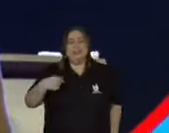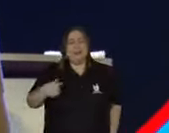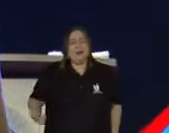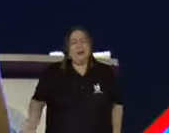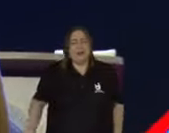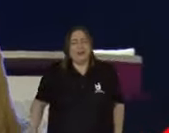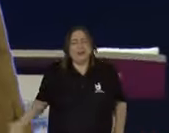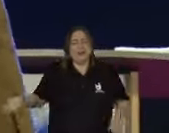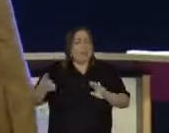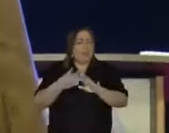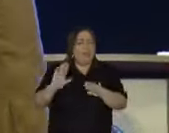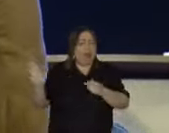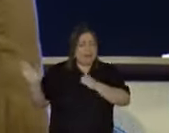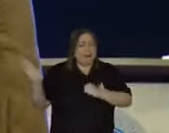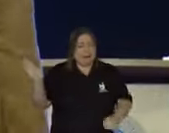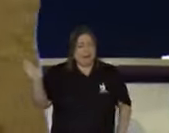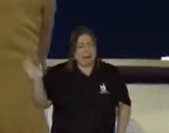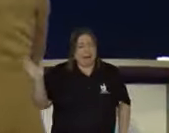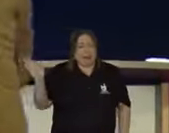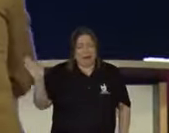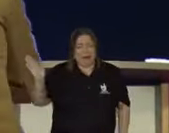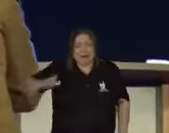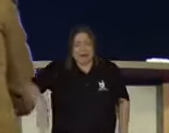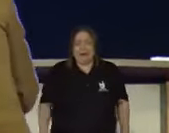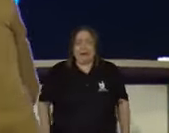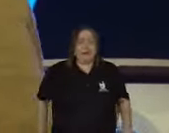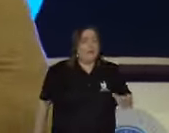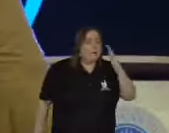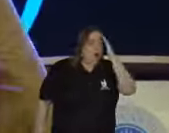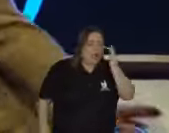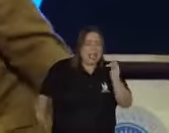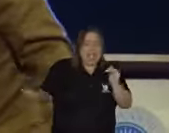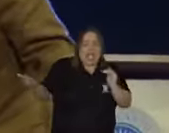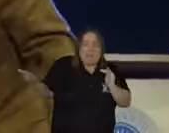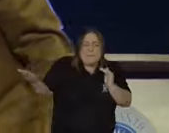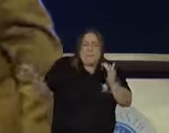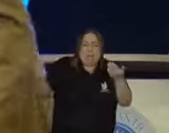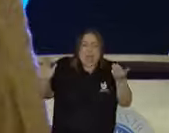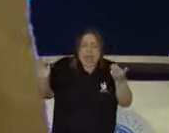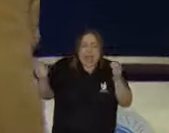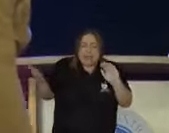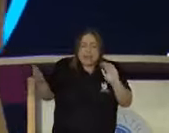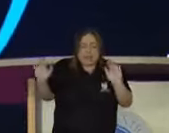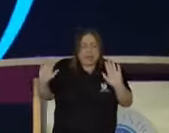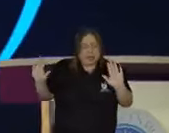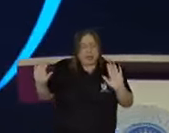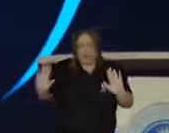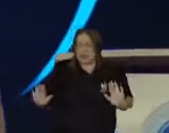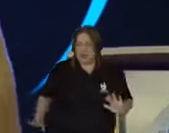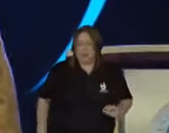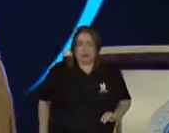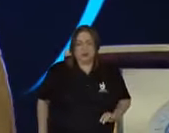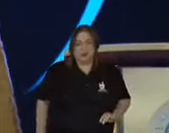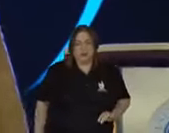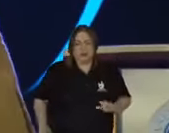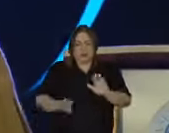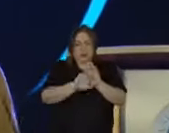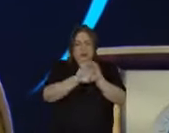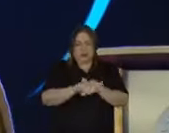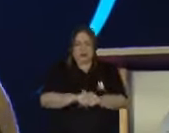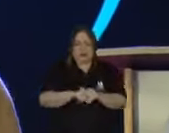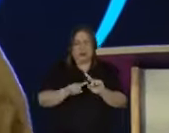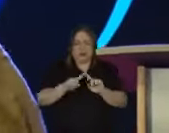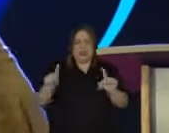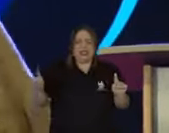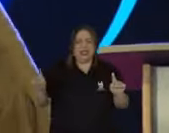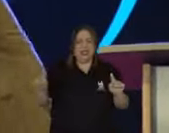estaba... Era una apariencia extraordinaria. Después yo pensaba, pero nos matamos a los